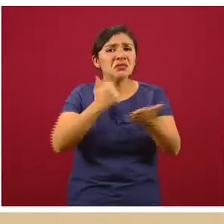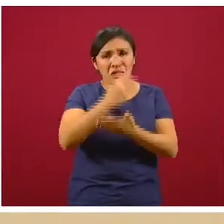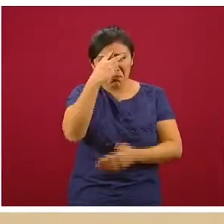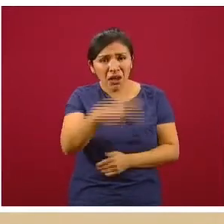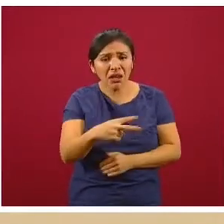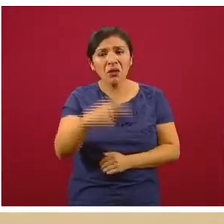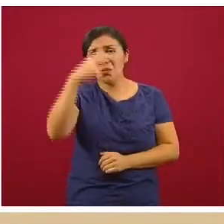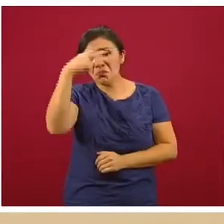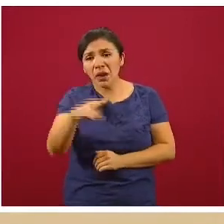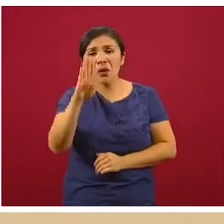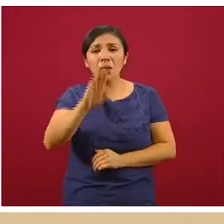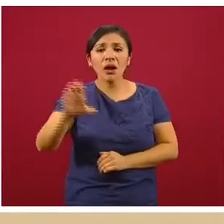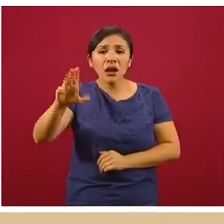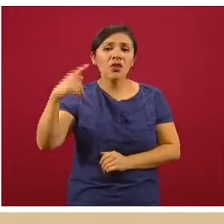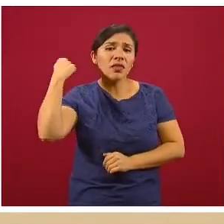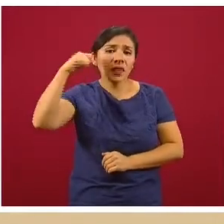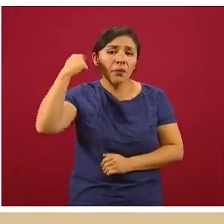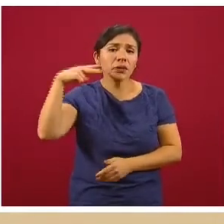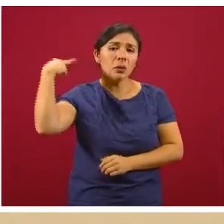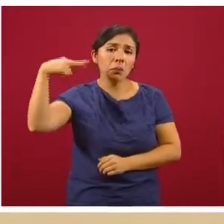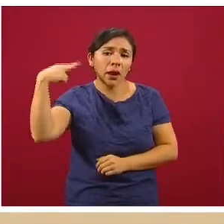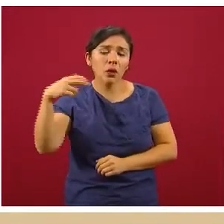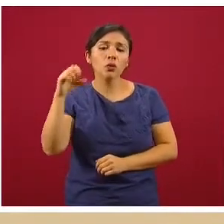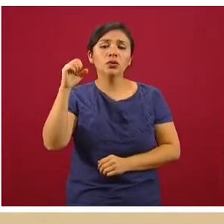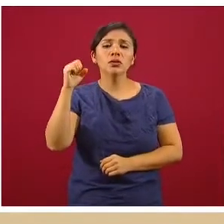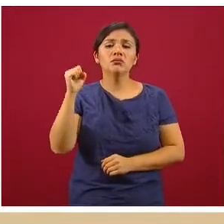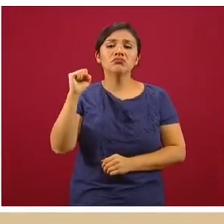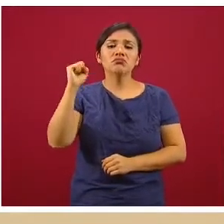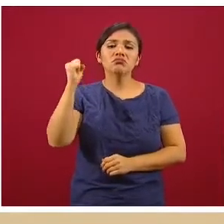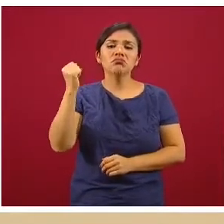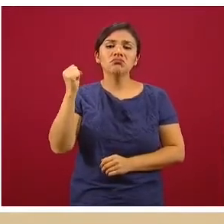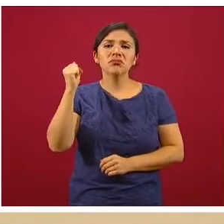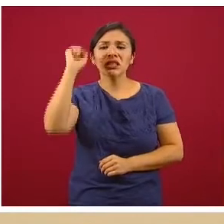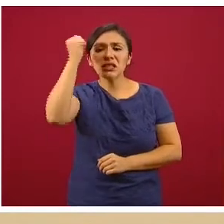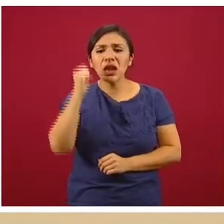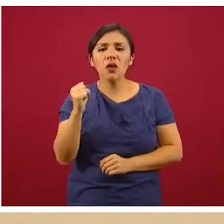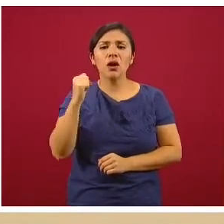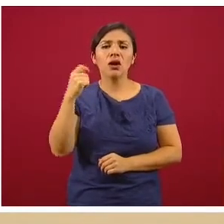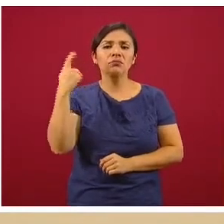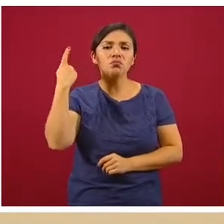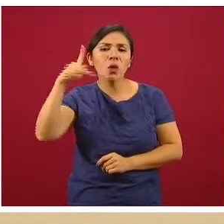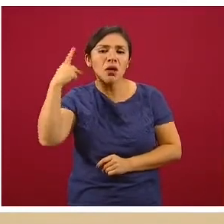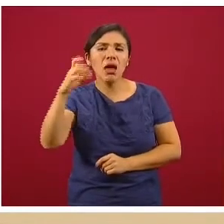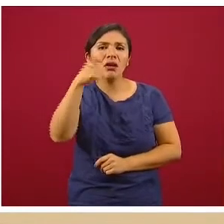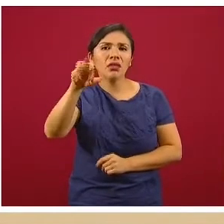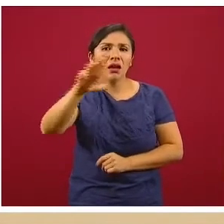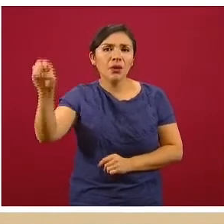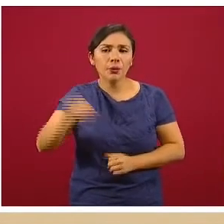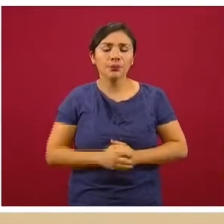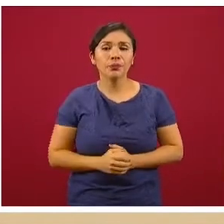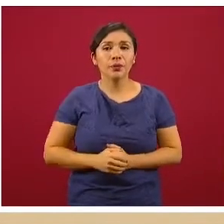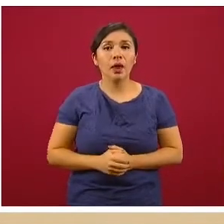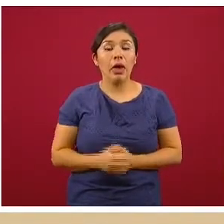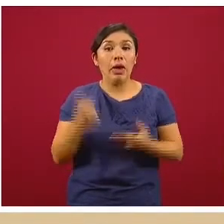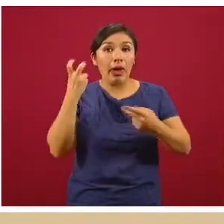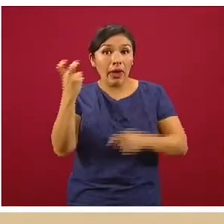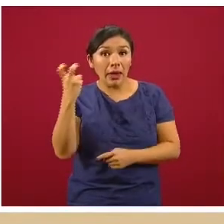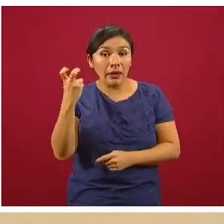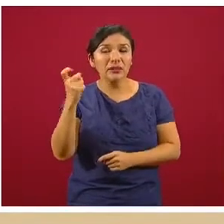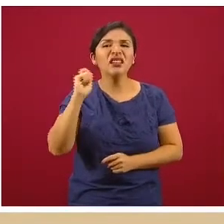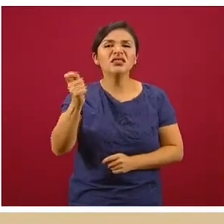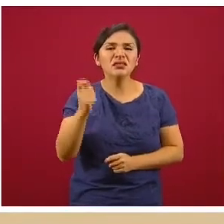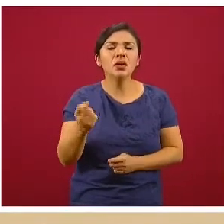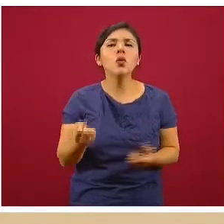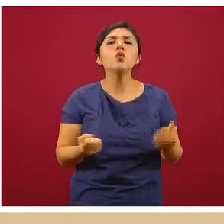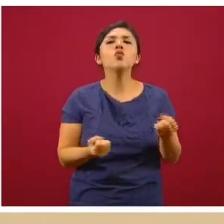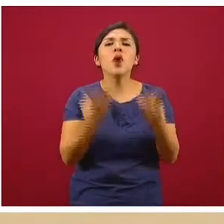México, Baja California, Tabasco, Veracruz, Sinaloa, Puebla, Quintana Roo. La siguiente, por favor. Nuestra gráfica de casos, de acuerdo